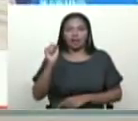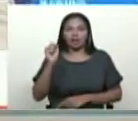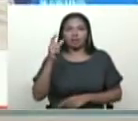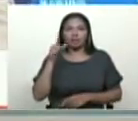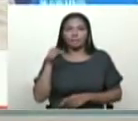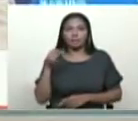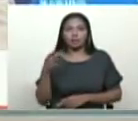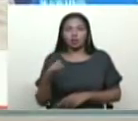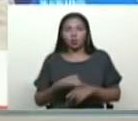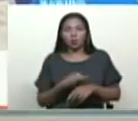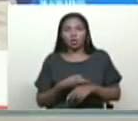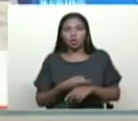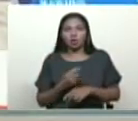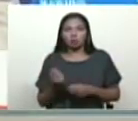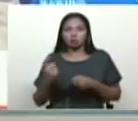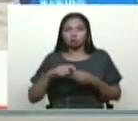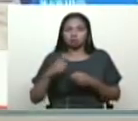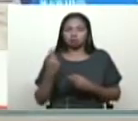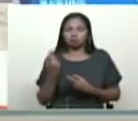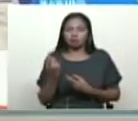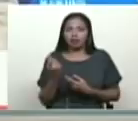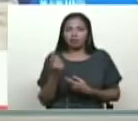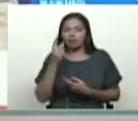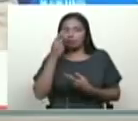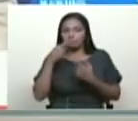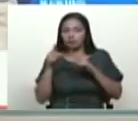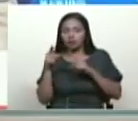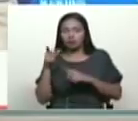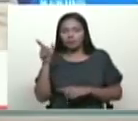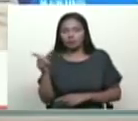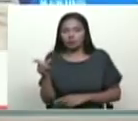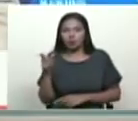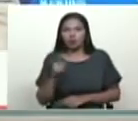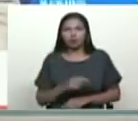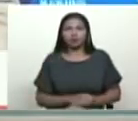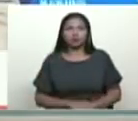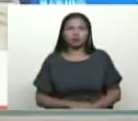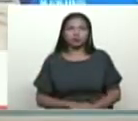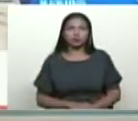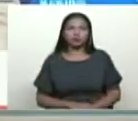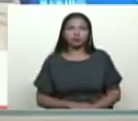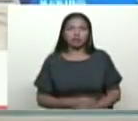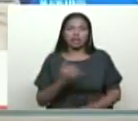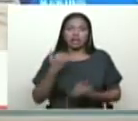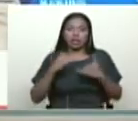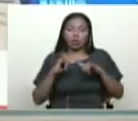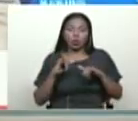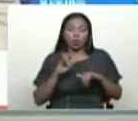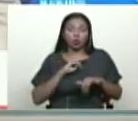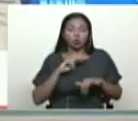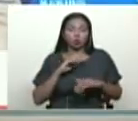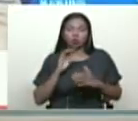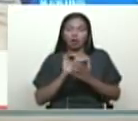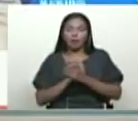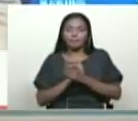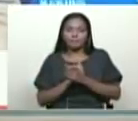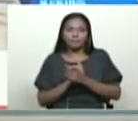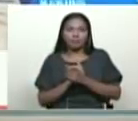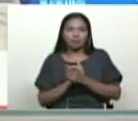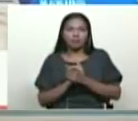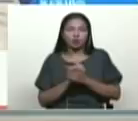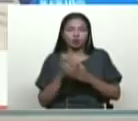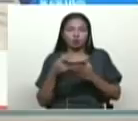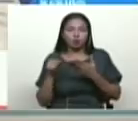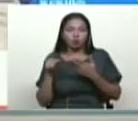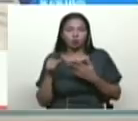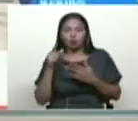lo gobierna, no vino a esta reunión, José Vicente Rangel, que es hijo de nuestro gran compañero José Vicente